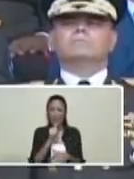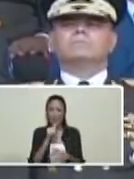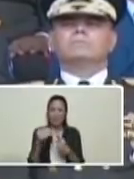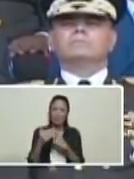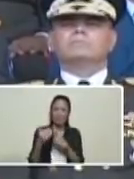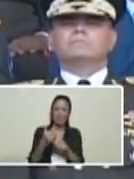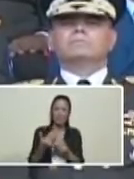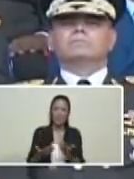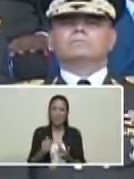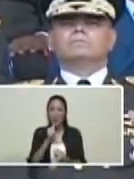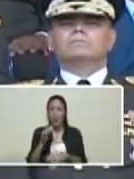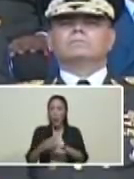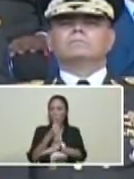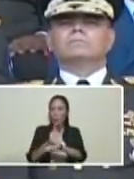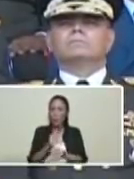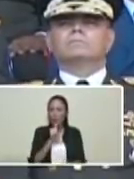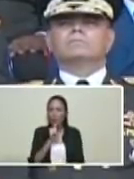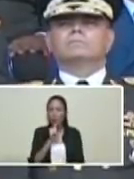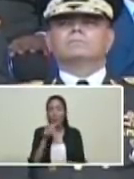norteamericano